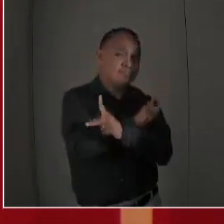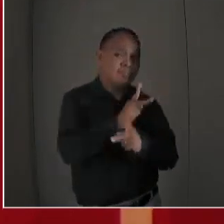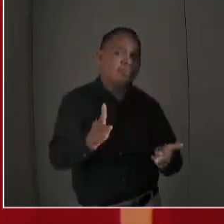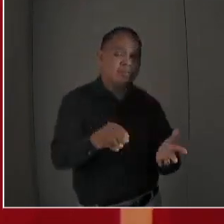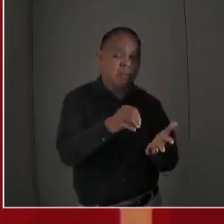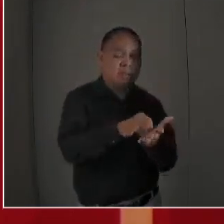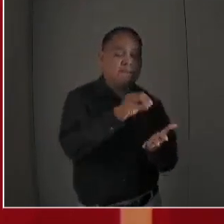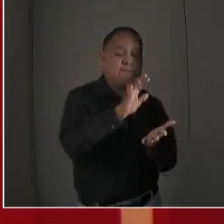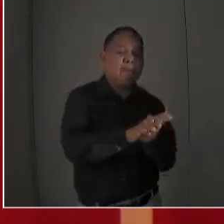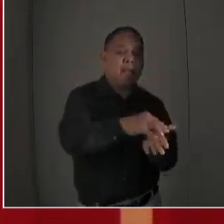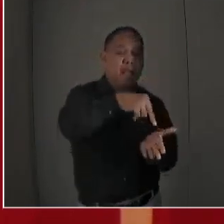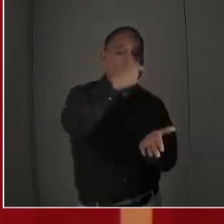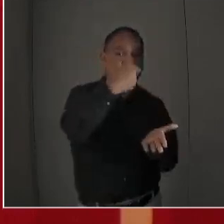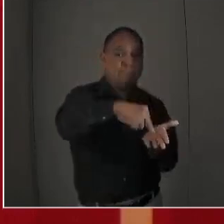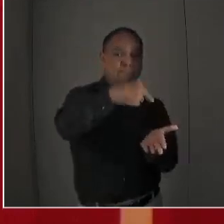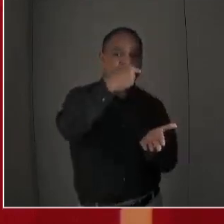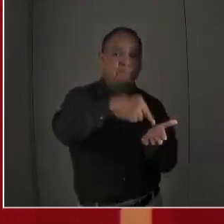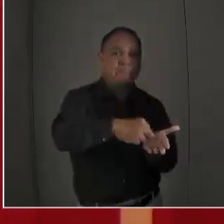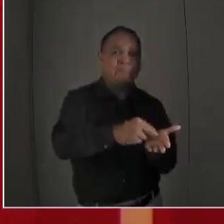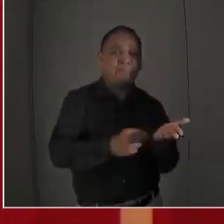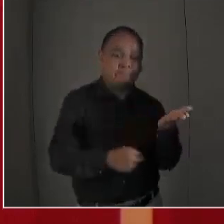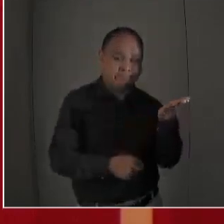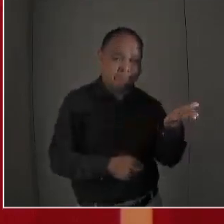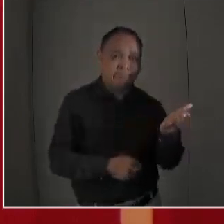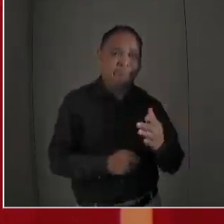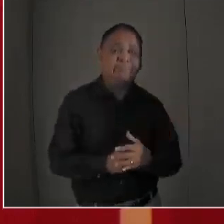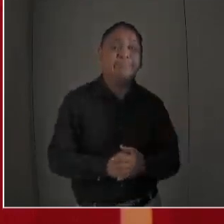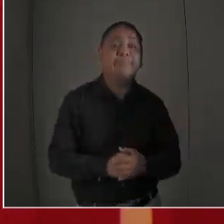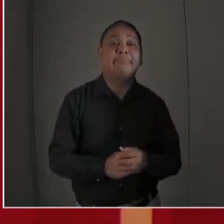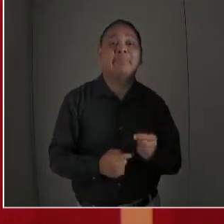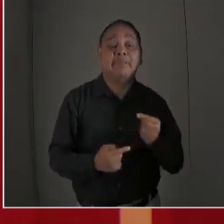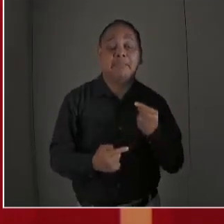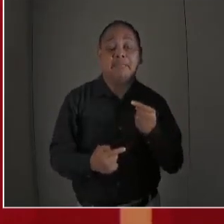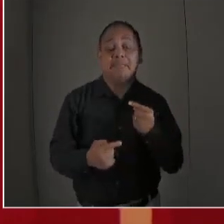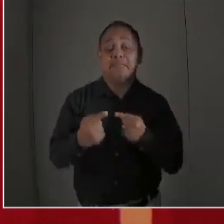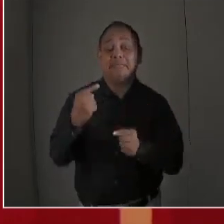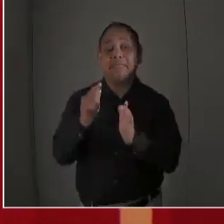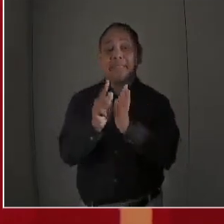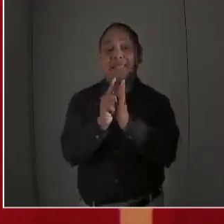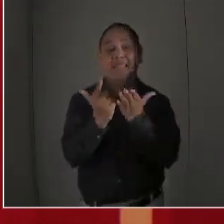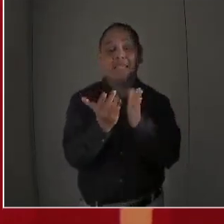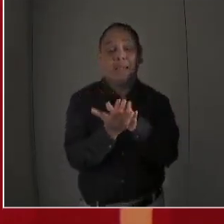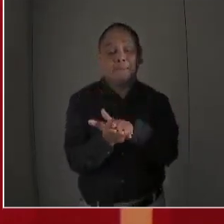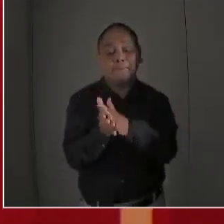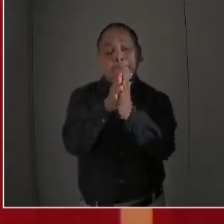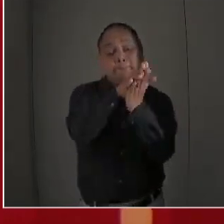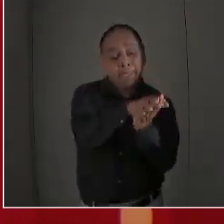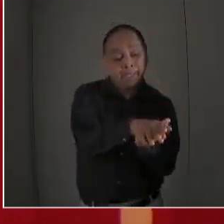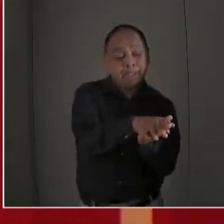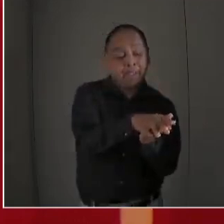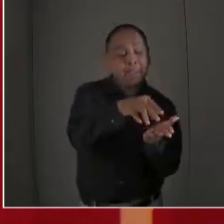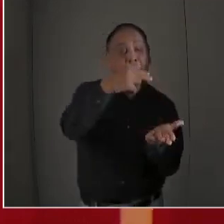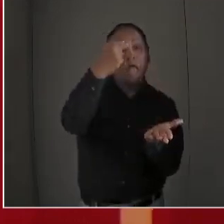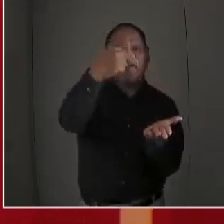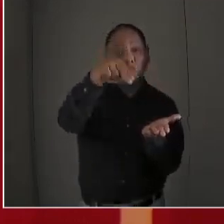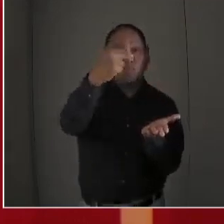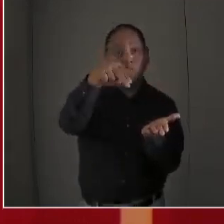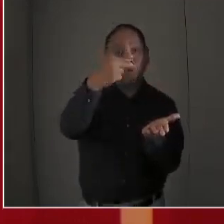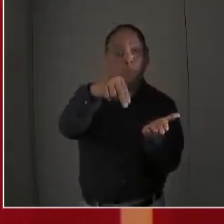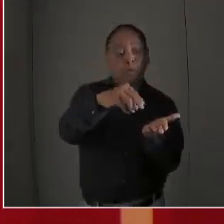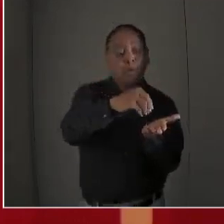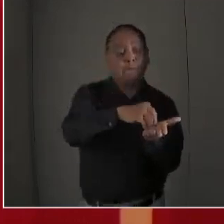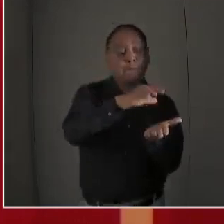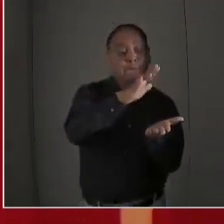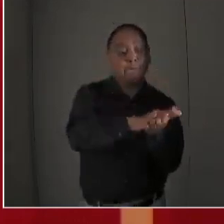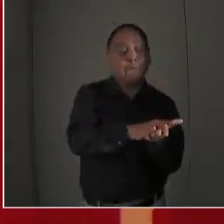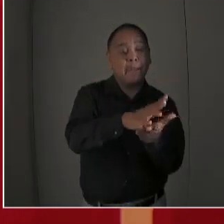firmar. Si pueden ver, hasta atrás de este librillo, ahí pueden poner su nombre y pueden